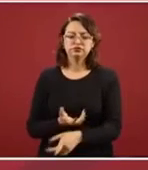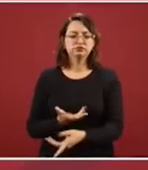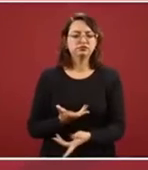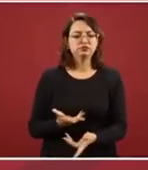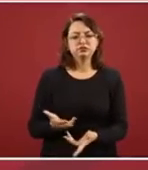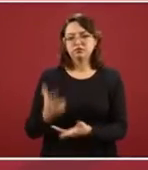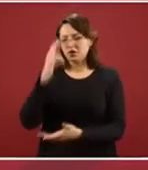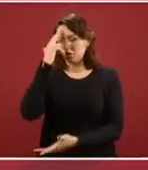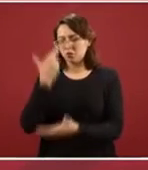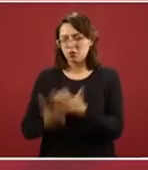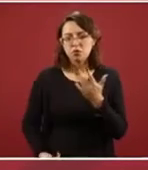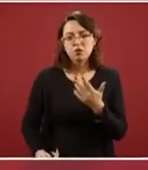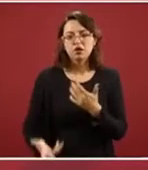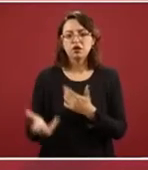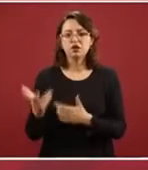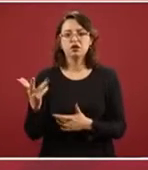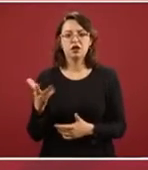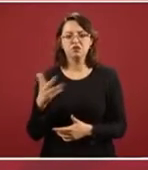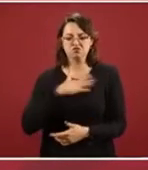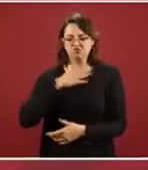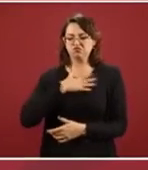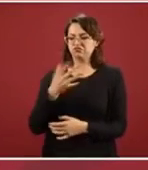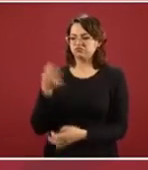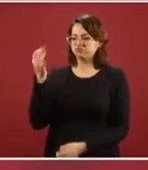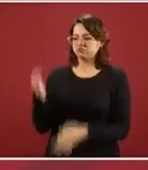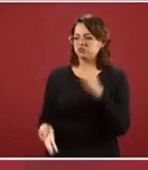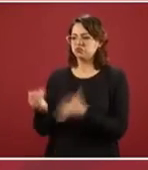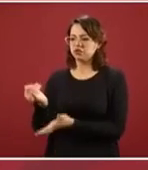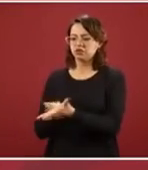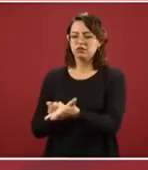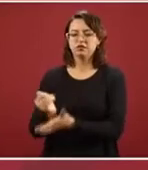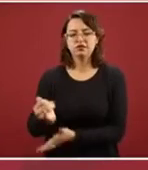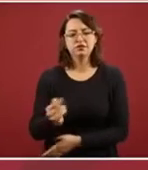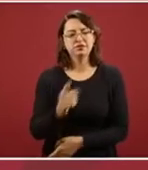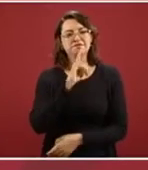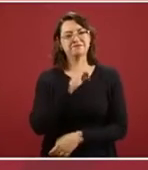A nadie se le puede hacer un juicio sumario y mucho menos